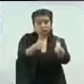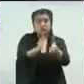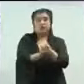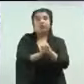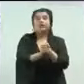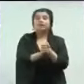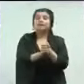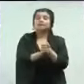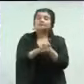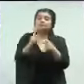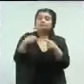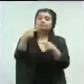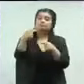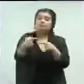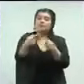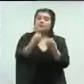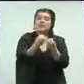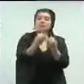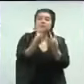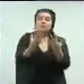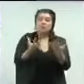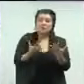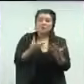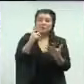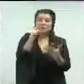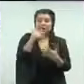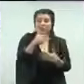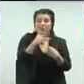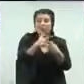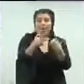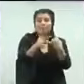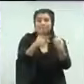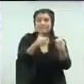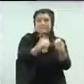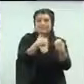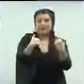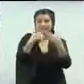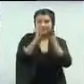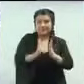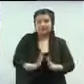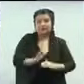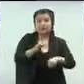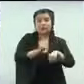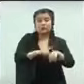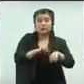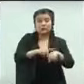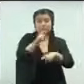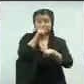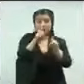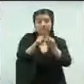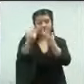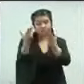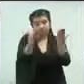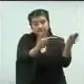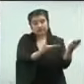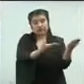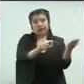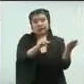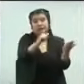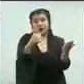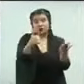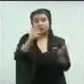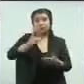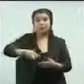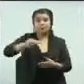Tal vez hagamos lo siguiente, haga los números, señor viceministro, y los tiempos. Mientras tanto, le vamos a dar la palabra a alguien más,